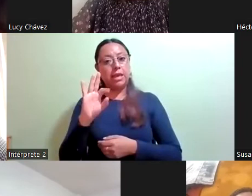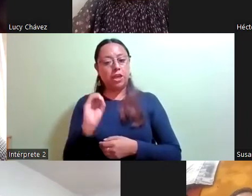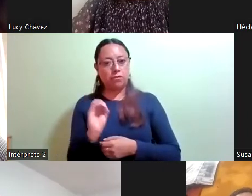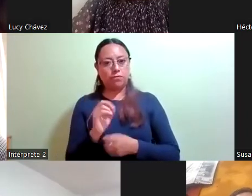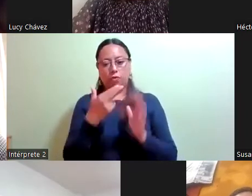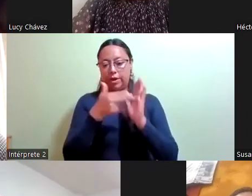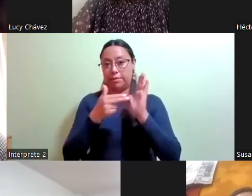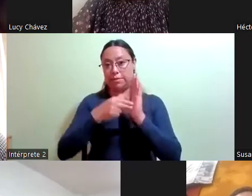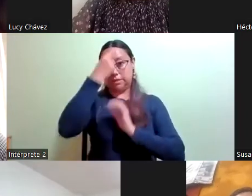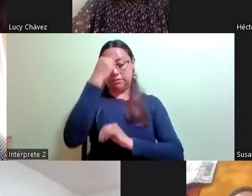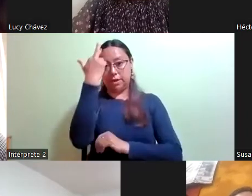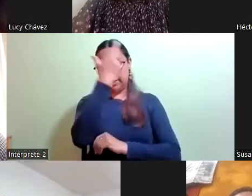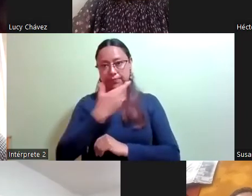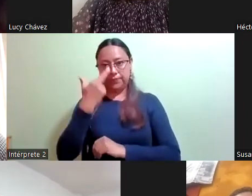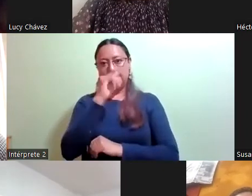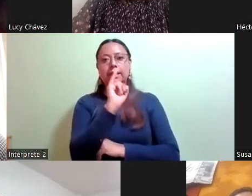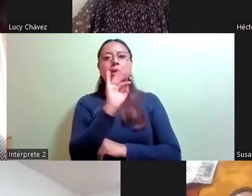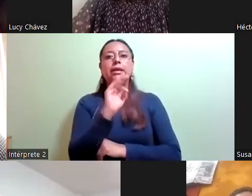revisión Info